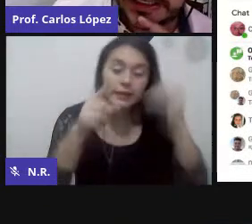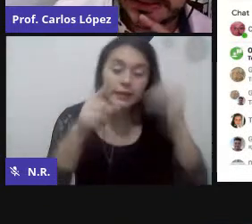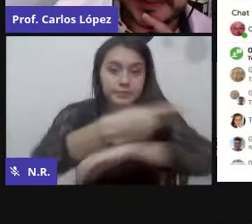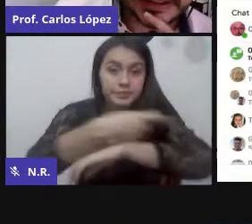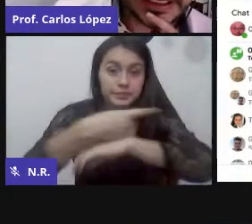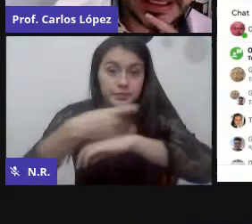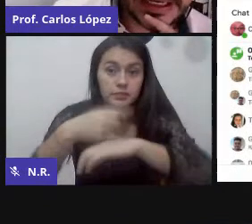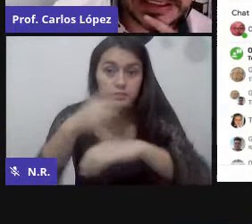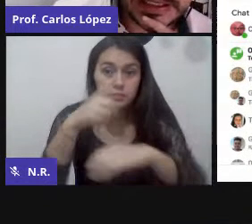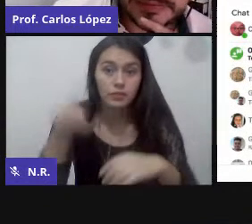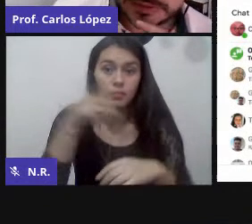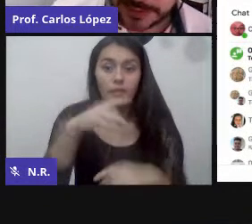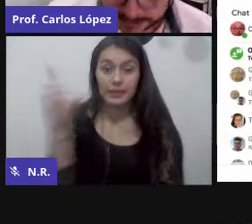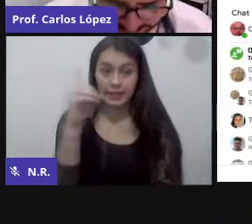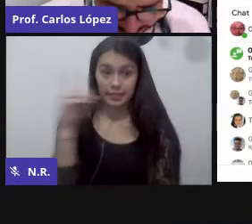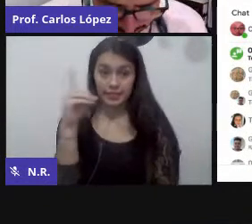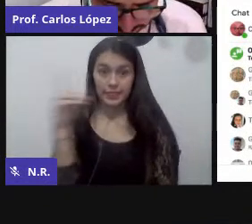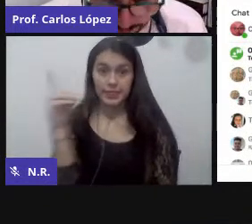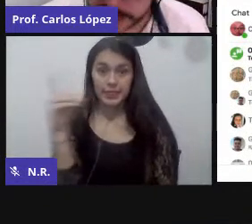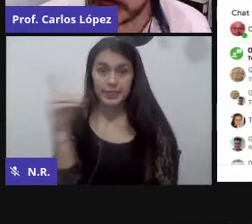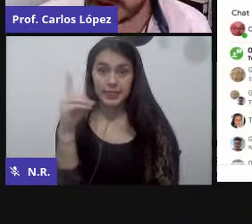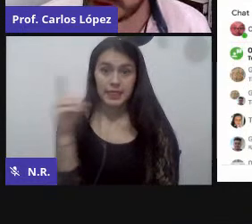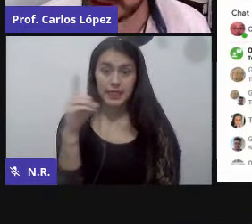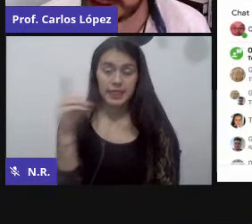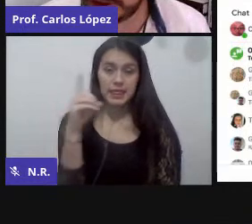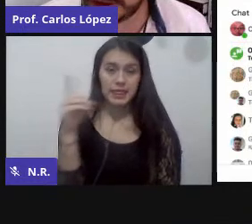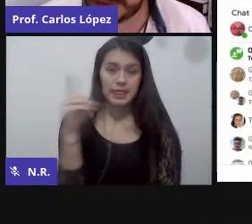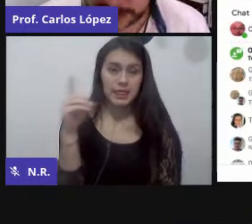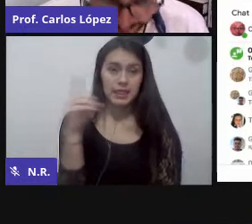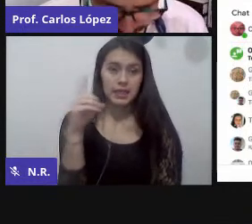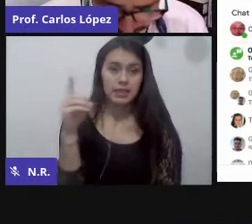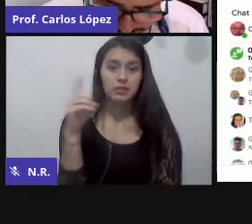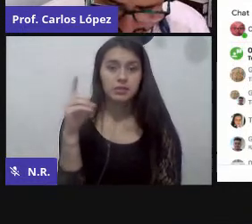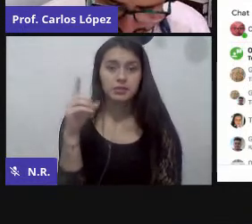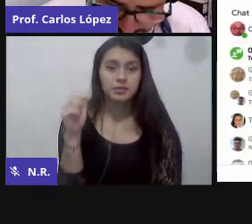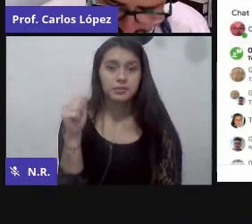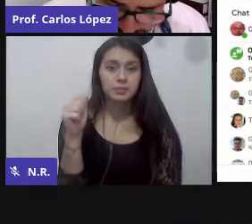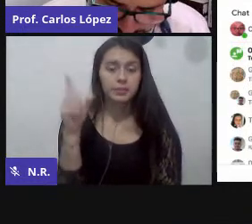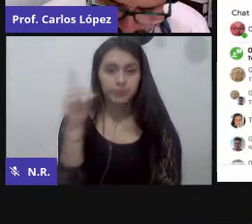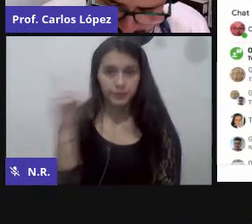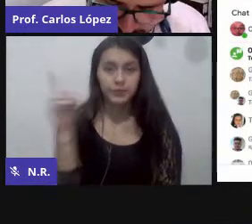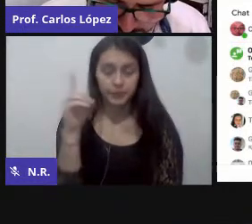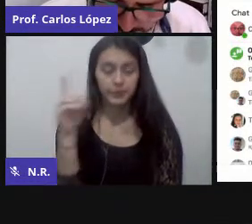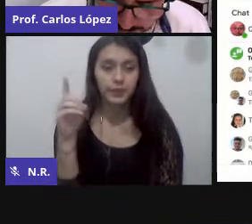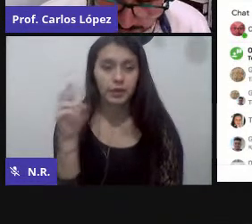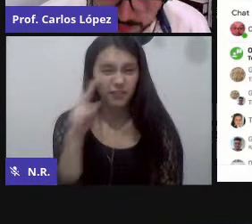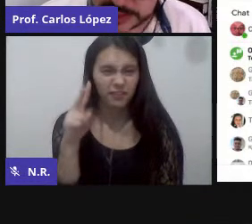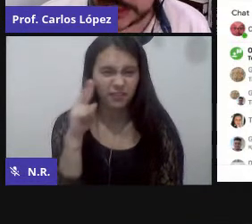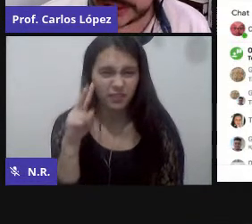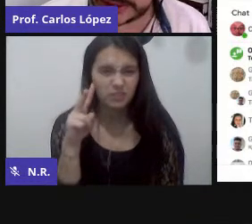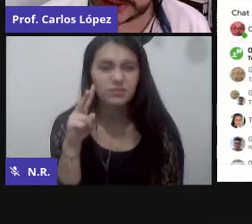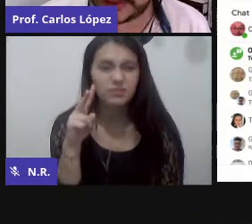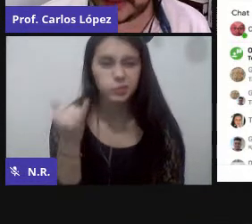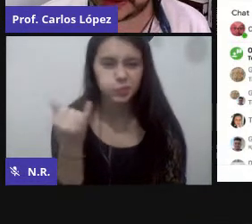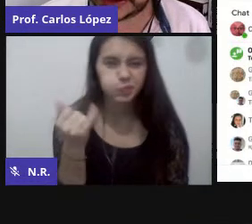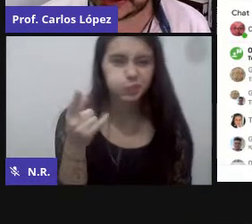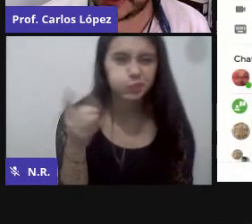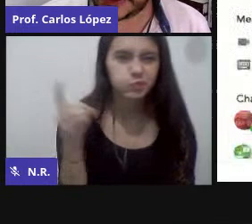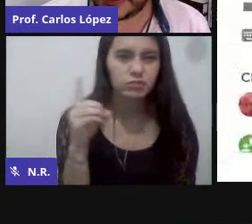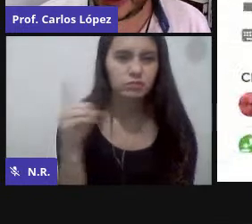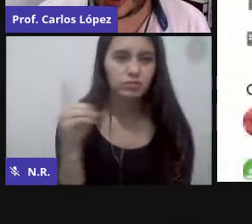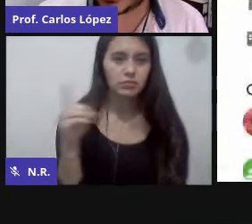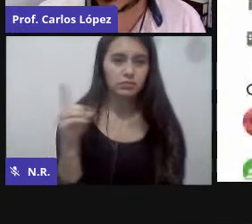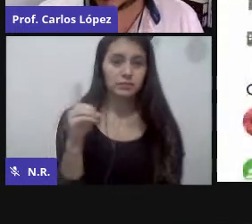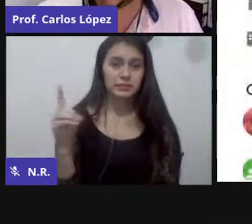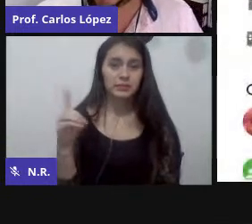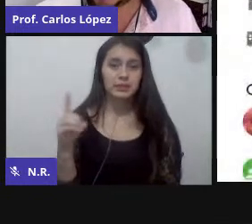Aquí en esta parte a la derecha, espero que se esté viendo. Jorge me dice, por favor, si se está viendo. Sí, está bien. La gente también me dice si está